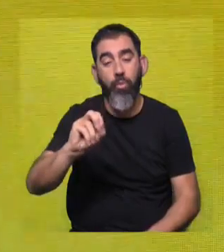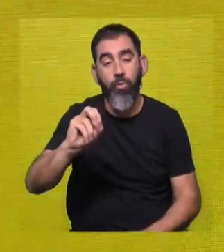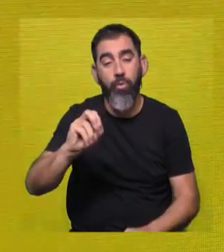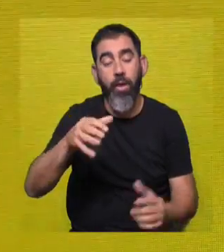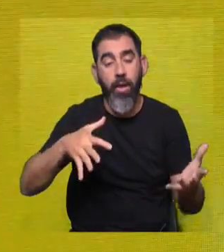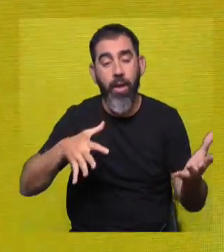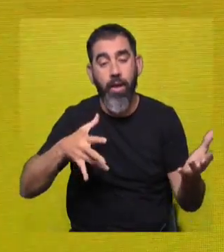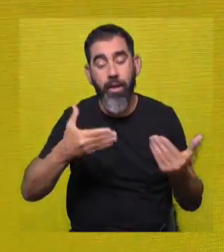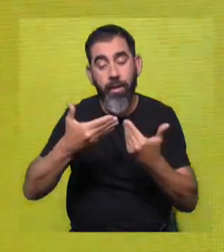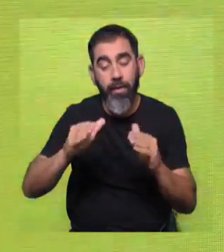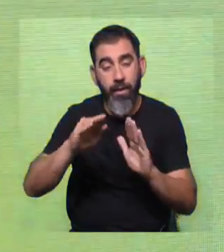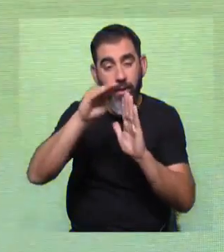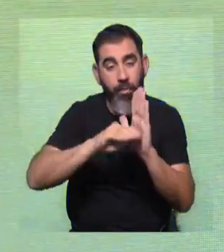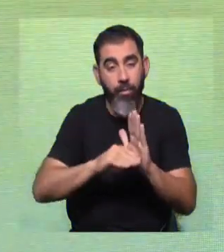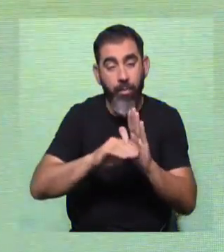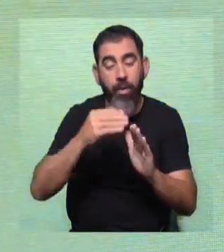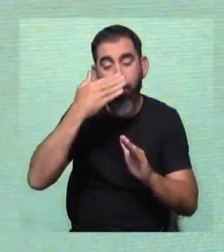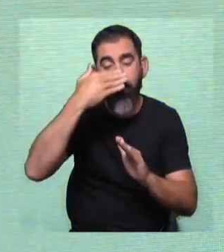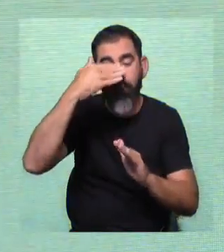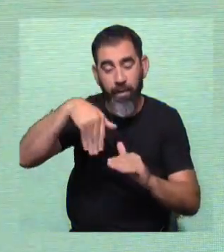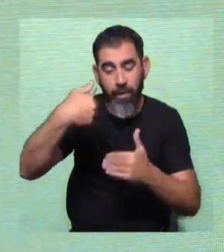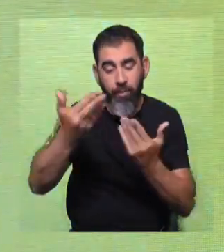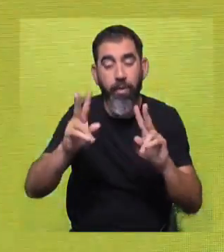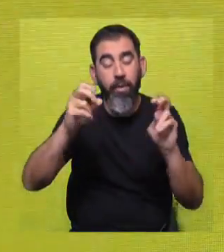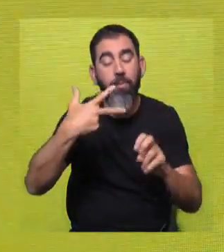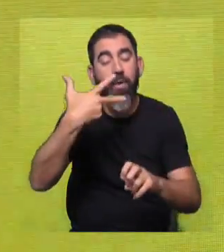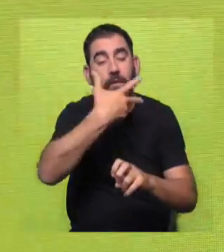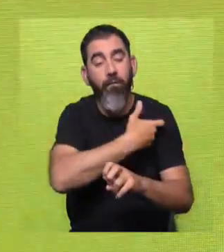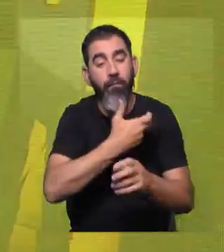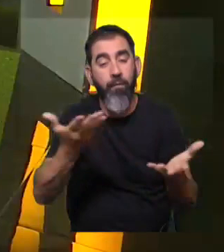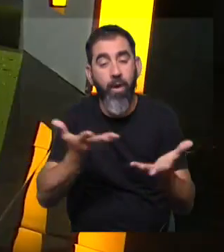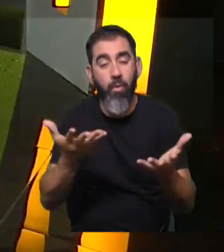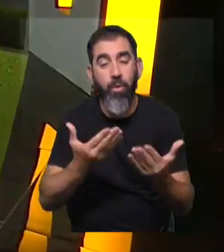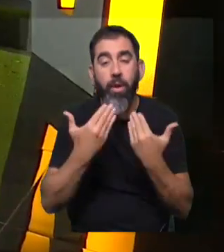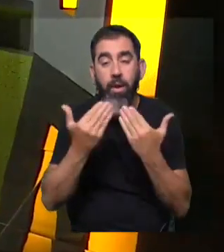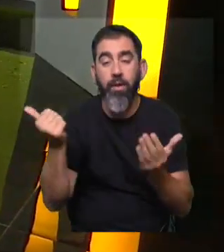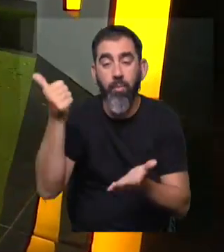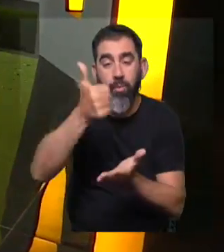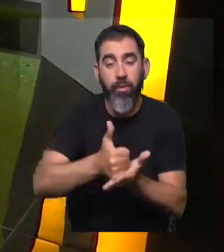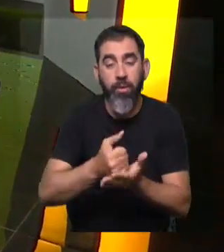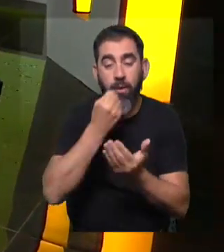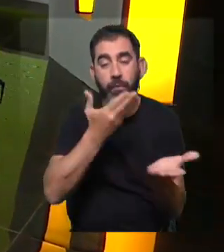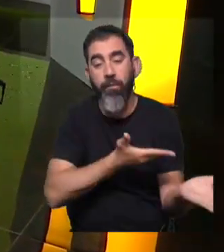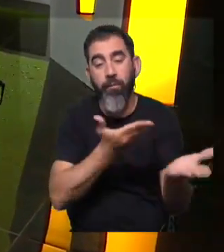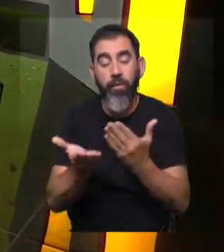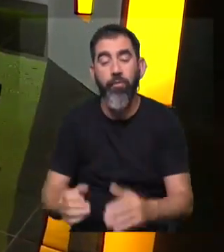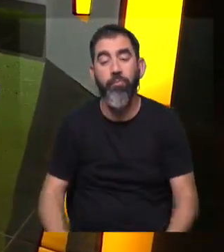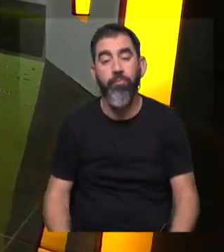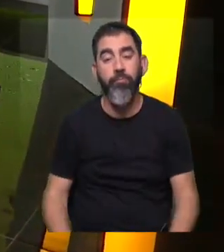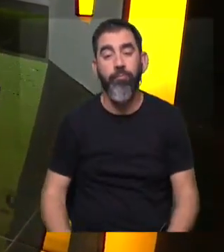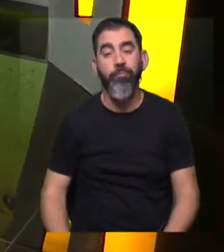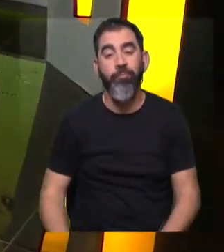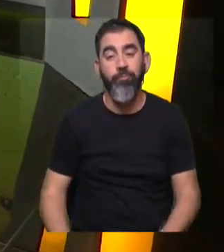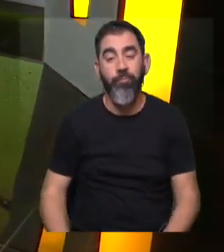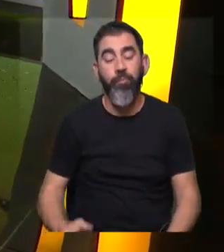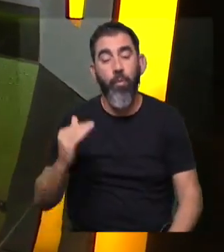cierre que tal vez vean algo, pero ahora vamos a hablar de vacunas. Alejandro, bienvenido, gracias por acompañarnos. Hola, buenas tardes, Ciencia. ¿Cómo están? Alejandro es